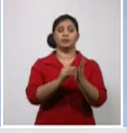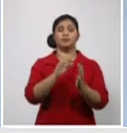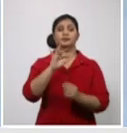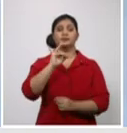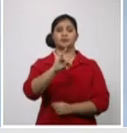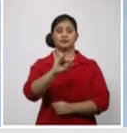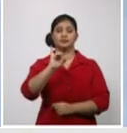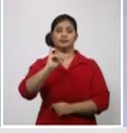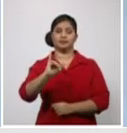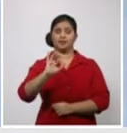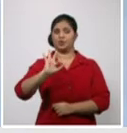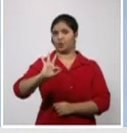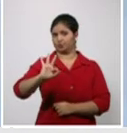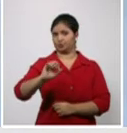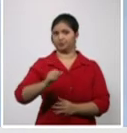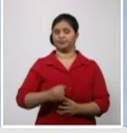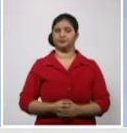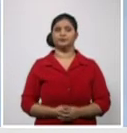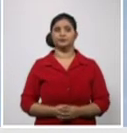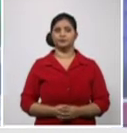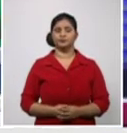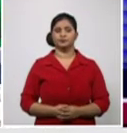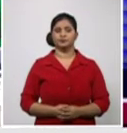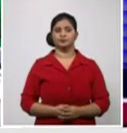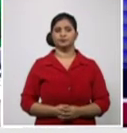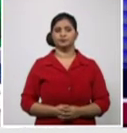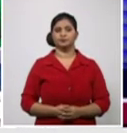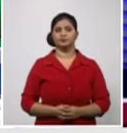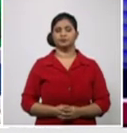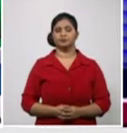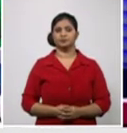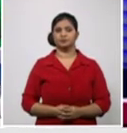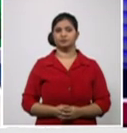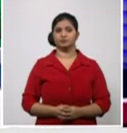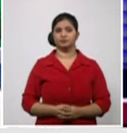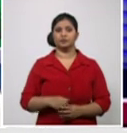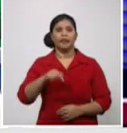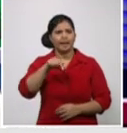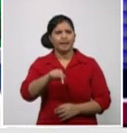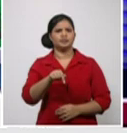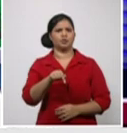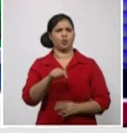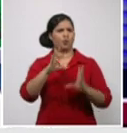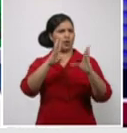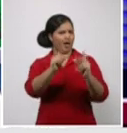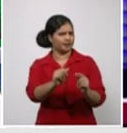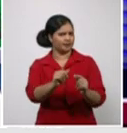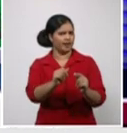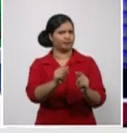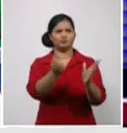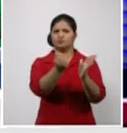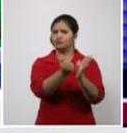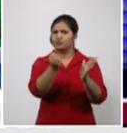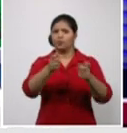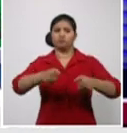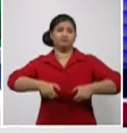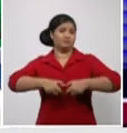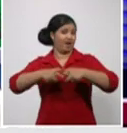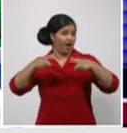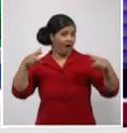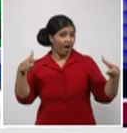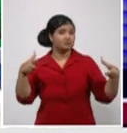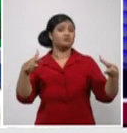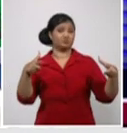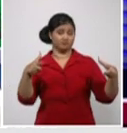4.768. Pudiéramos decir que aunque es una cifra alta, pues son